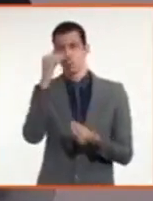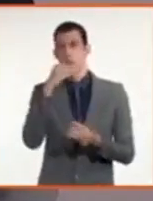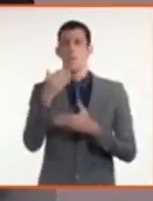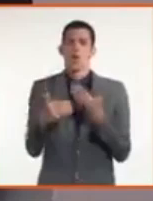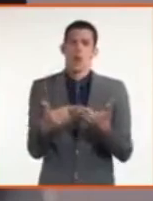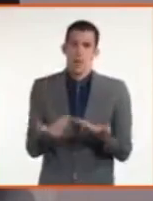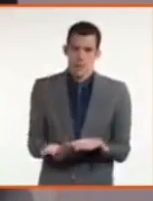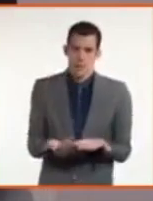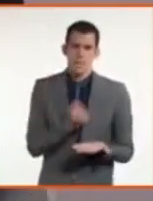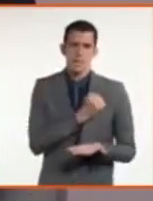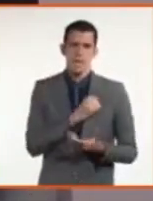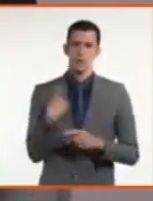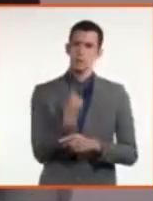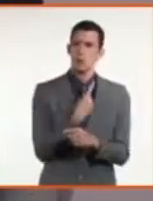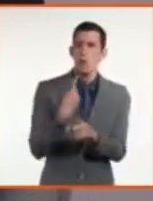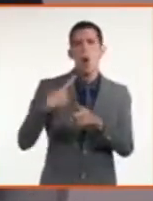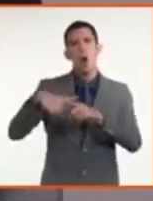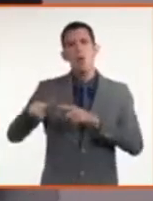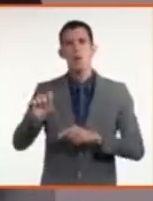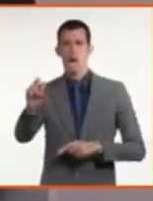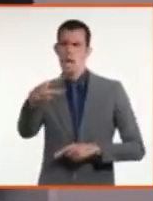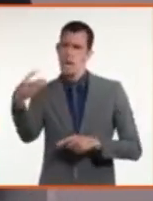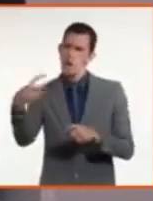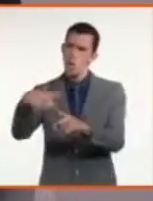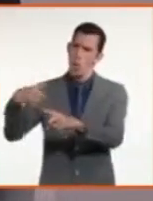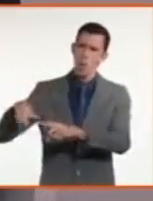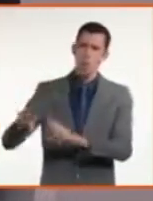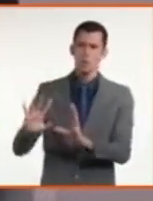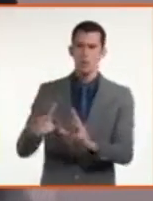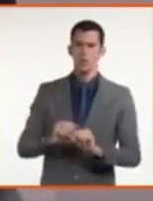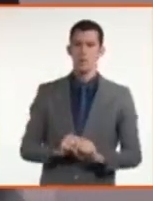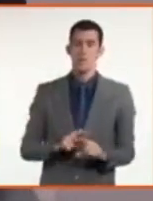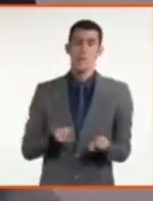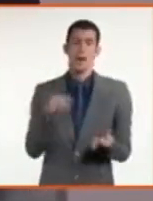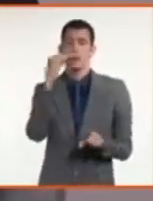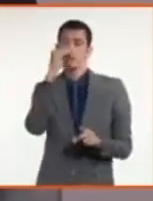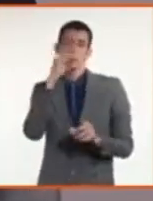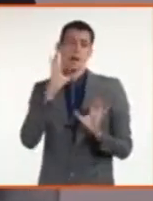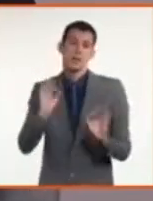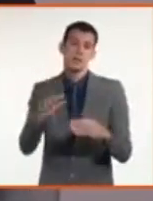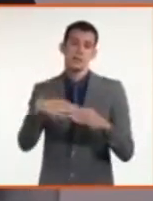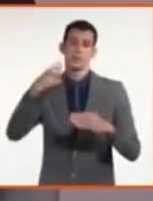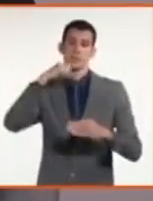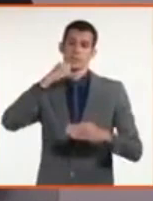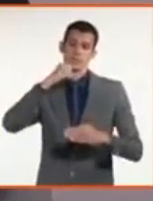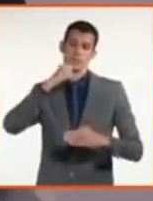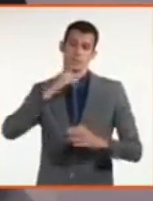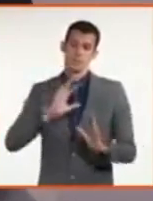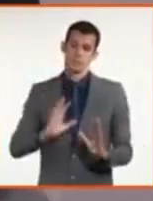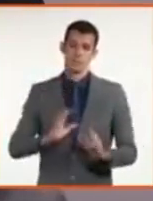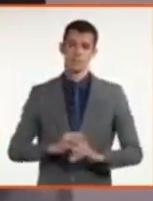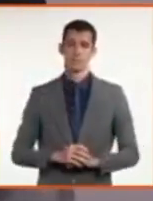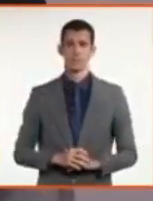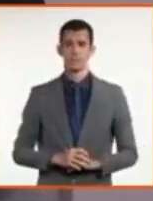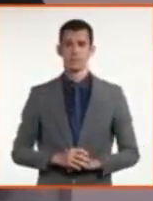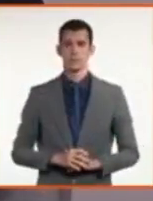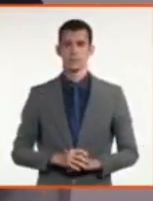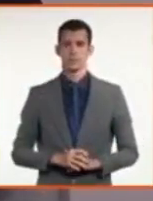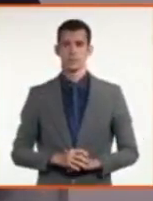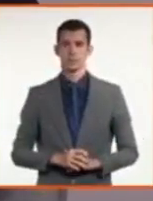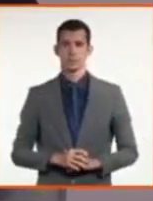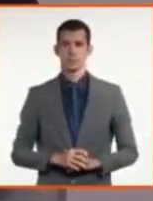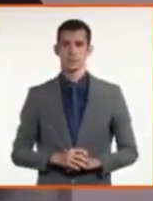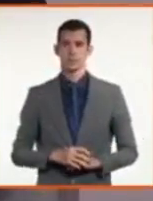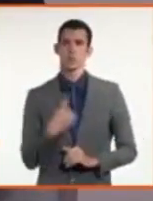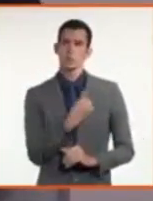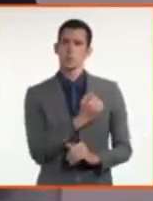de este momento pero o sea no los vamos a alcanzar en este momento pero el objetivo del mercado cambiario es que haya más compras que